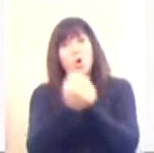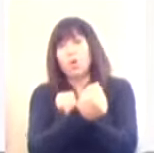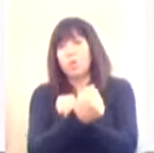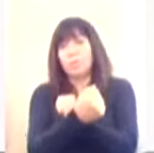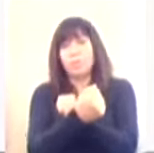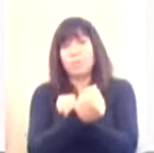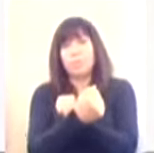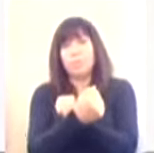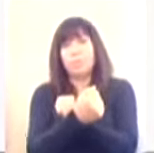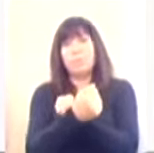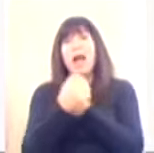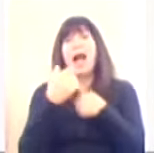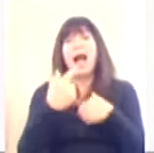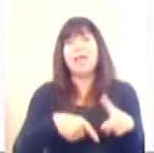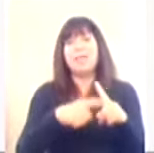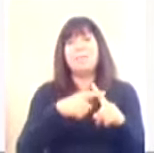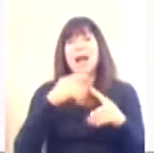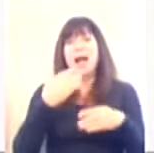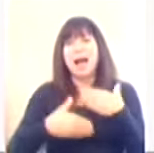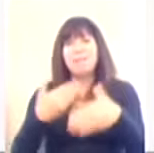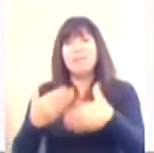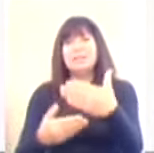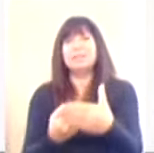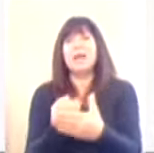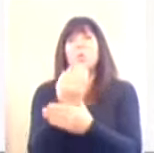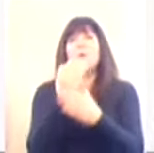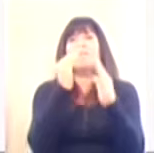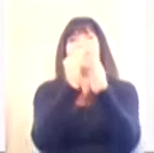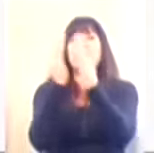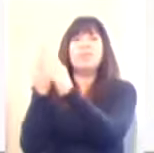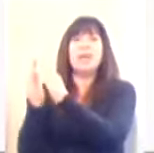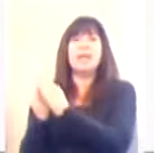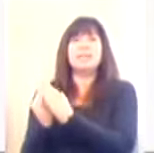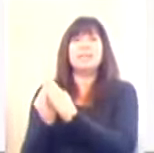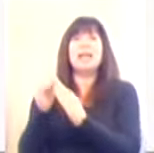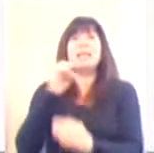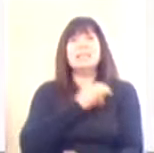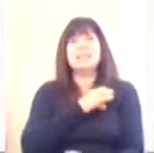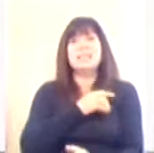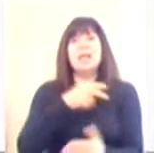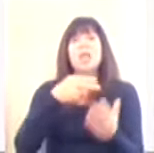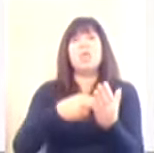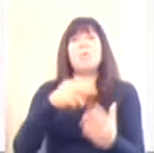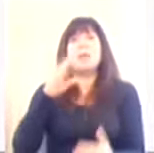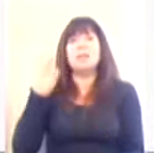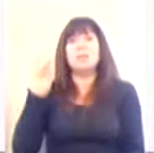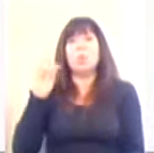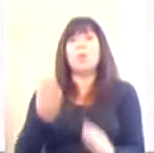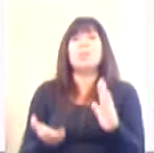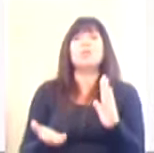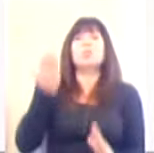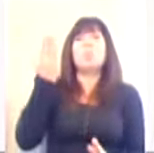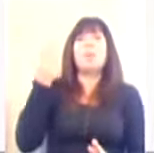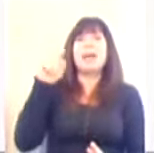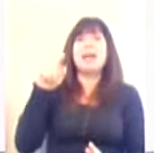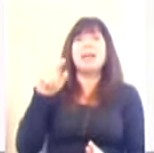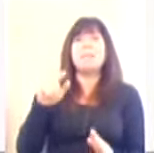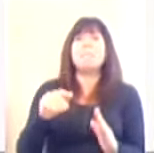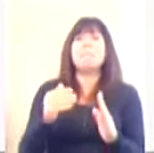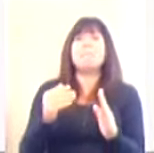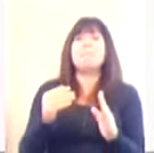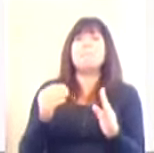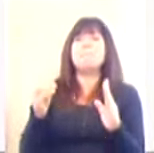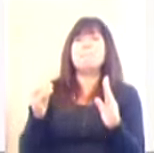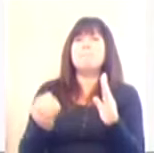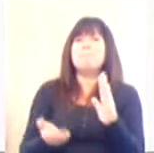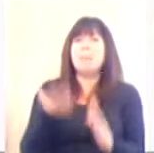además avanzar en que las nuevas viviendas alcancemos que todas las viviendas en Chile en 2050 superen, que más de la mitad de ellas tengan un estándar